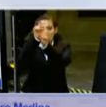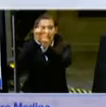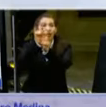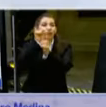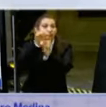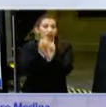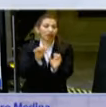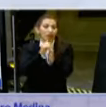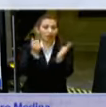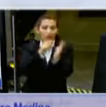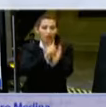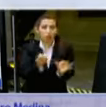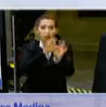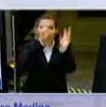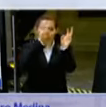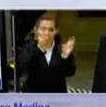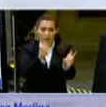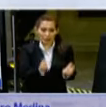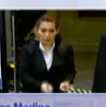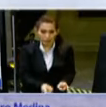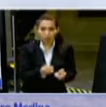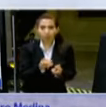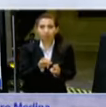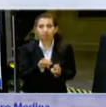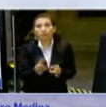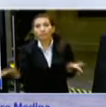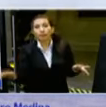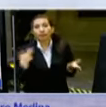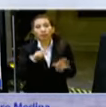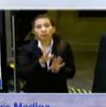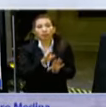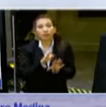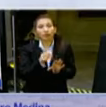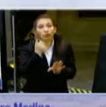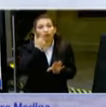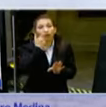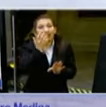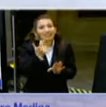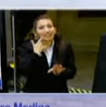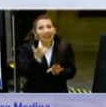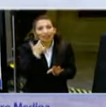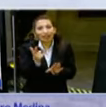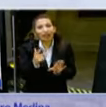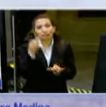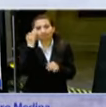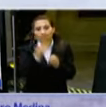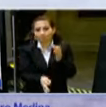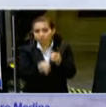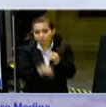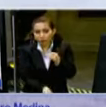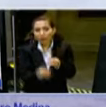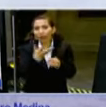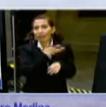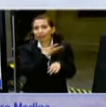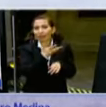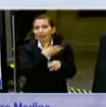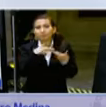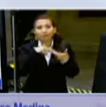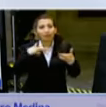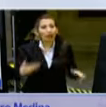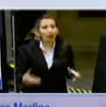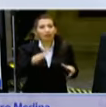que tenemos, por ejemplo, el tratar, yo diría, de finalmente tener una